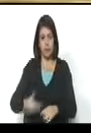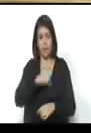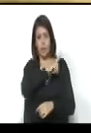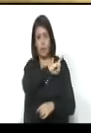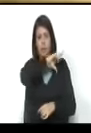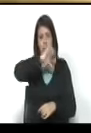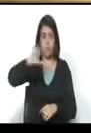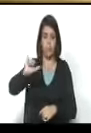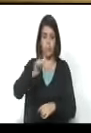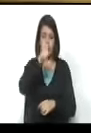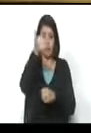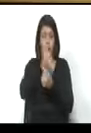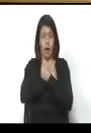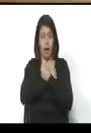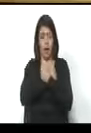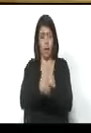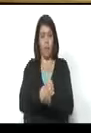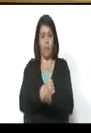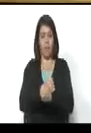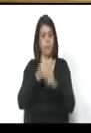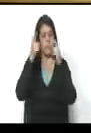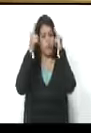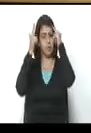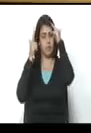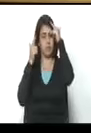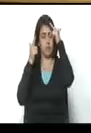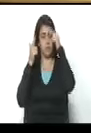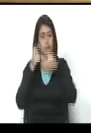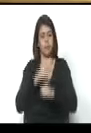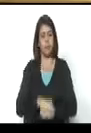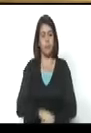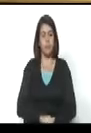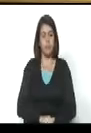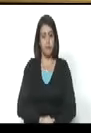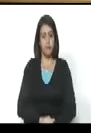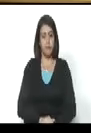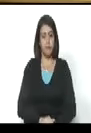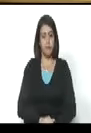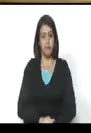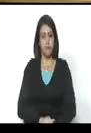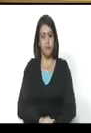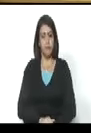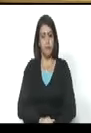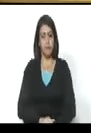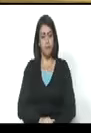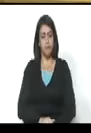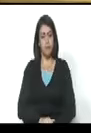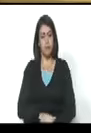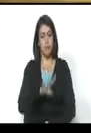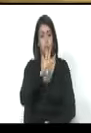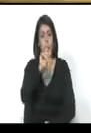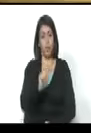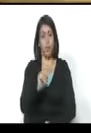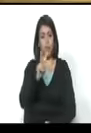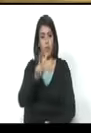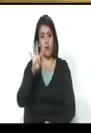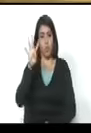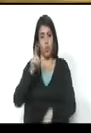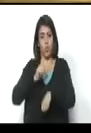comandante supremo y amado Hugo Rafael Chávez Frías. cuando son las